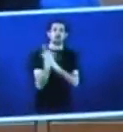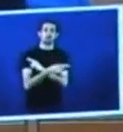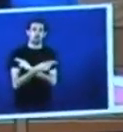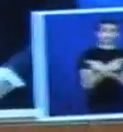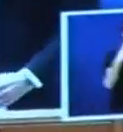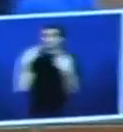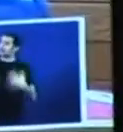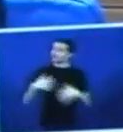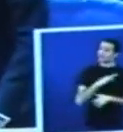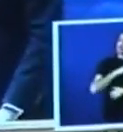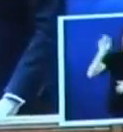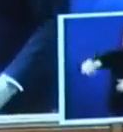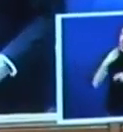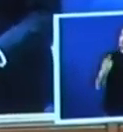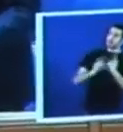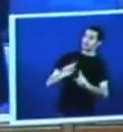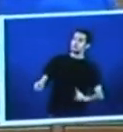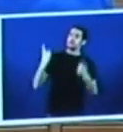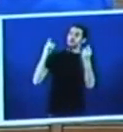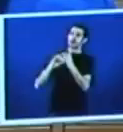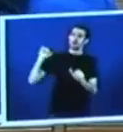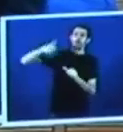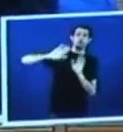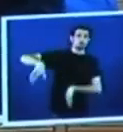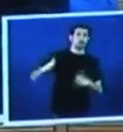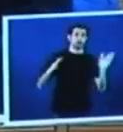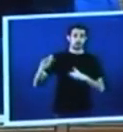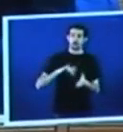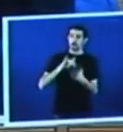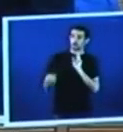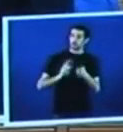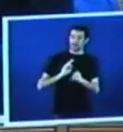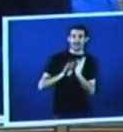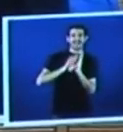Alégrame, señoría, que vostede por primeira vez, por lo menos nos últimos tempos, diga que estamos en recesión.